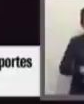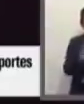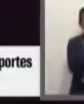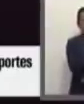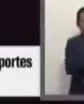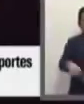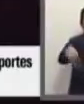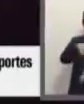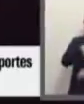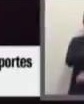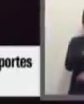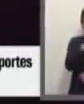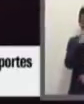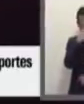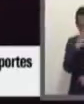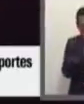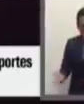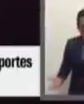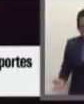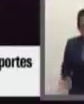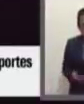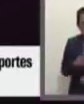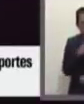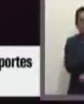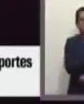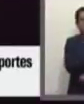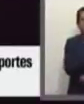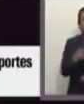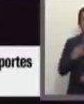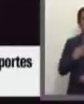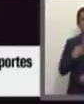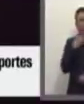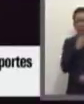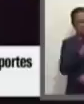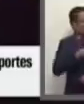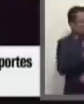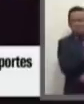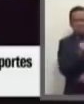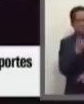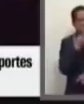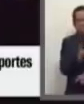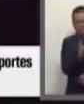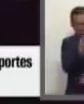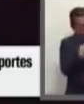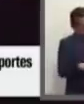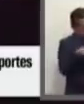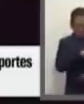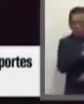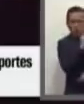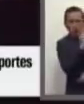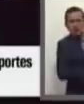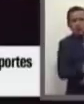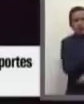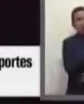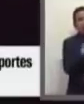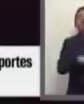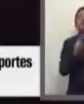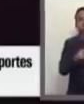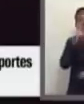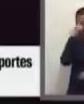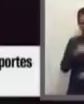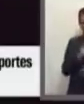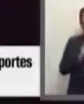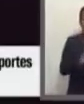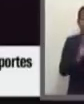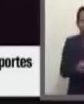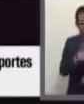su comparecencia. Debería de designársele persona no grata. Ha venido a burlarse, ha venido a ofender, ha venido a